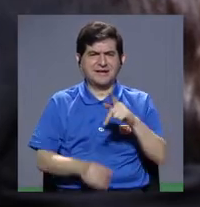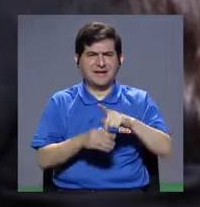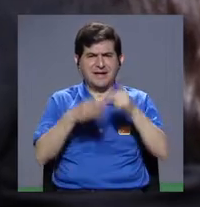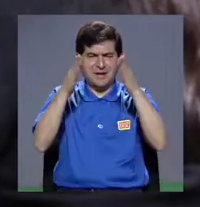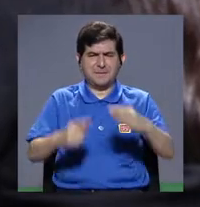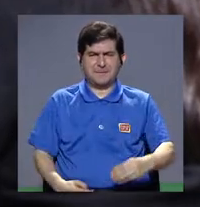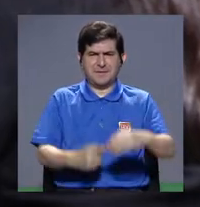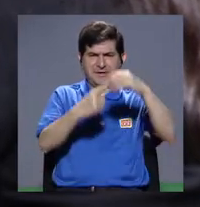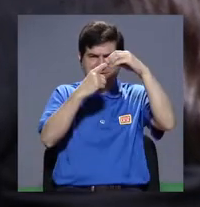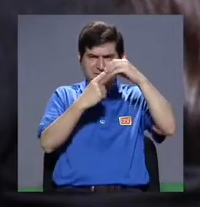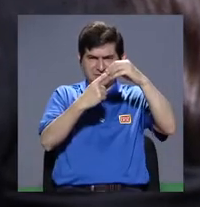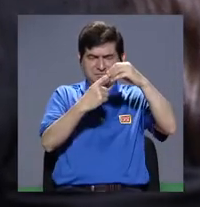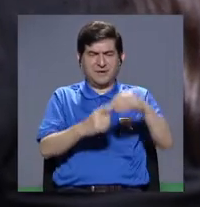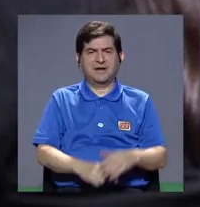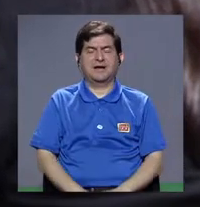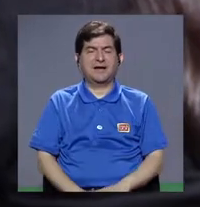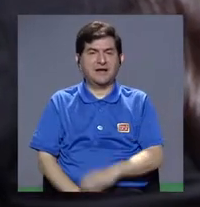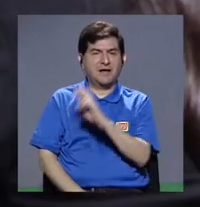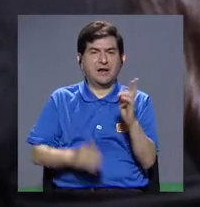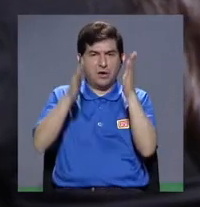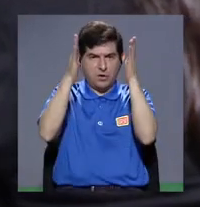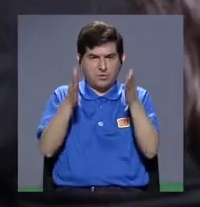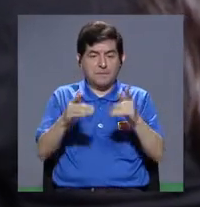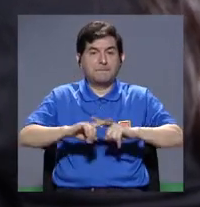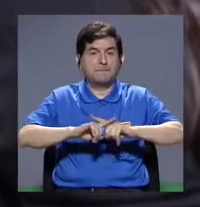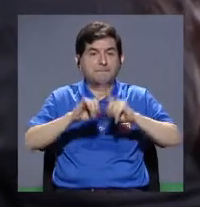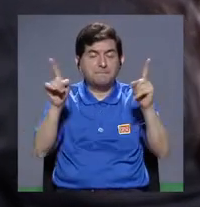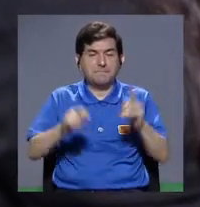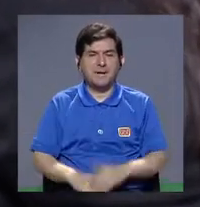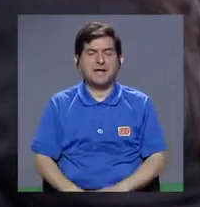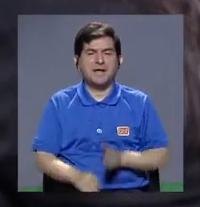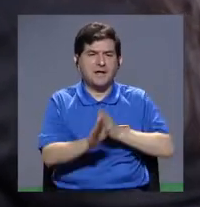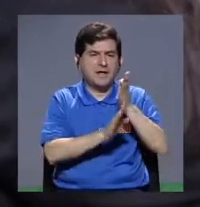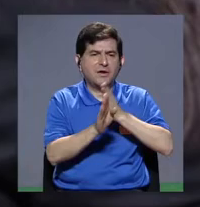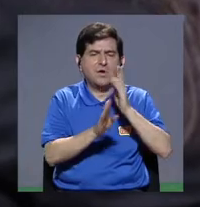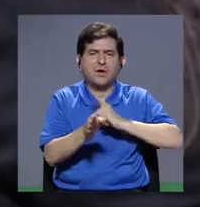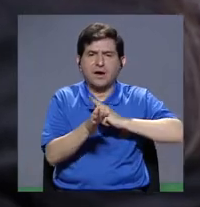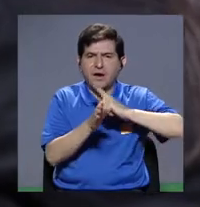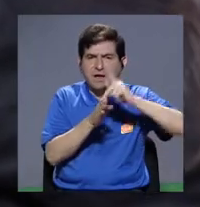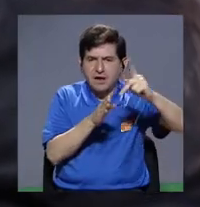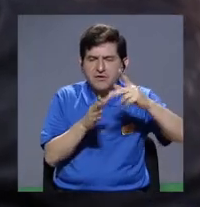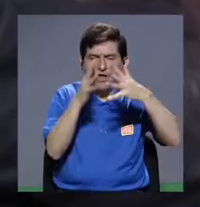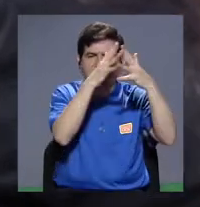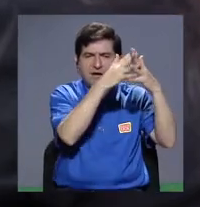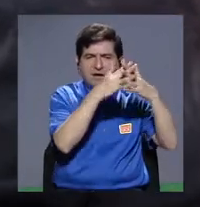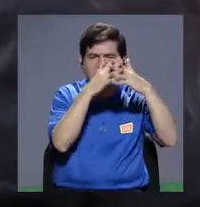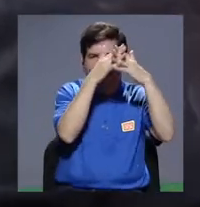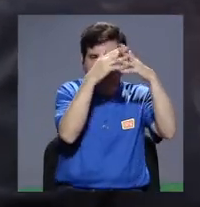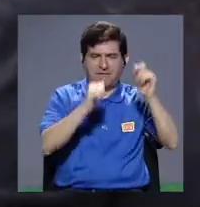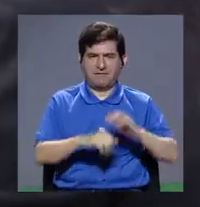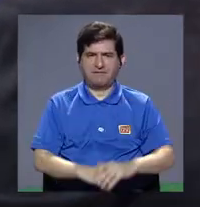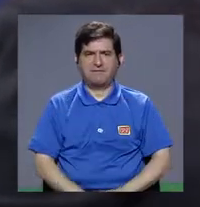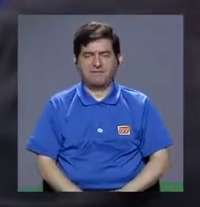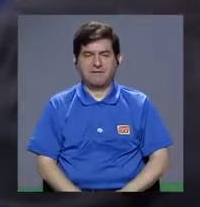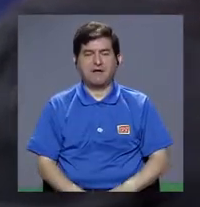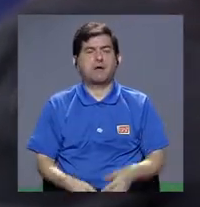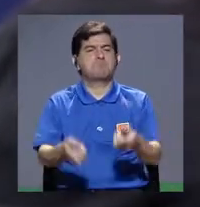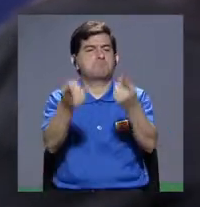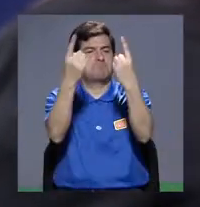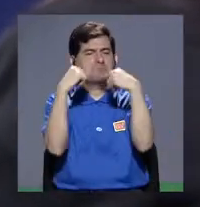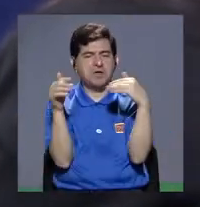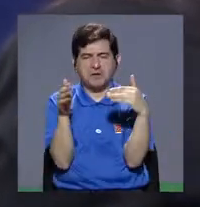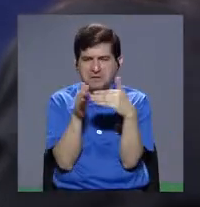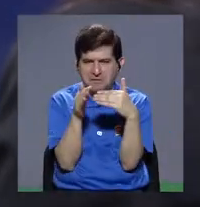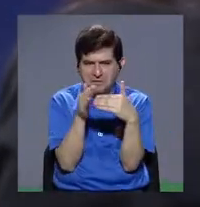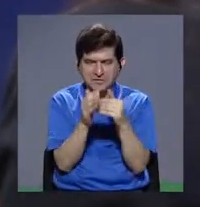protagonista sea costarricense pero que hizo su carrera profesional en los eeuu y